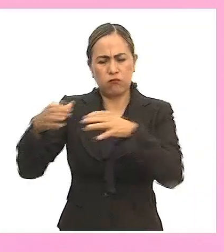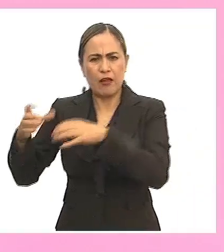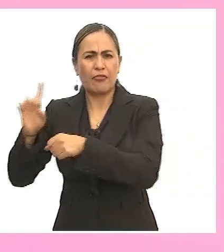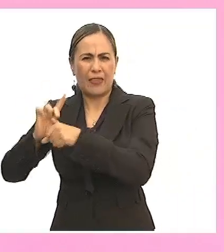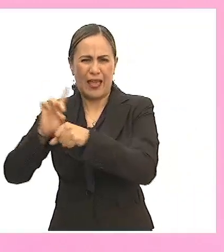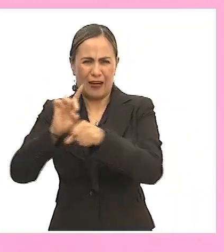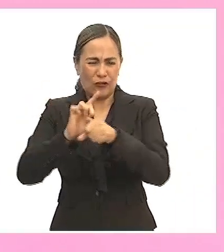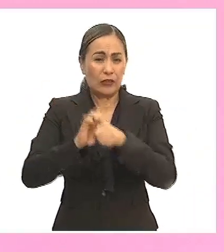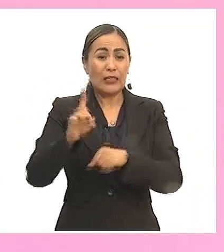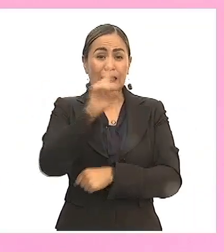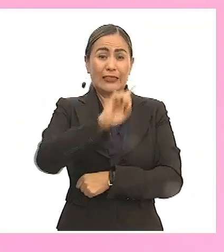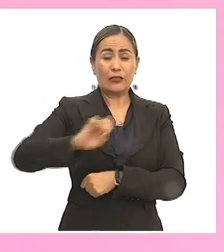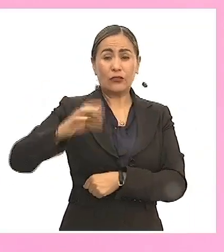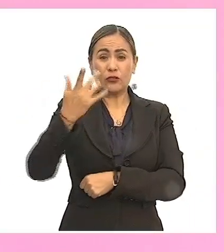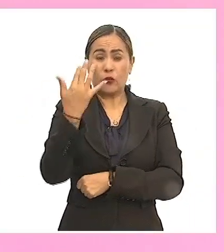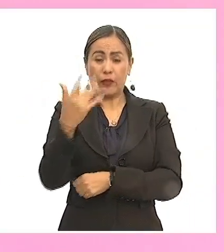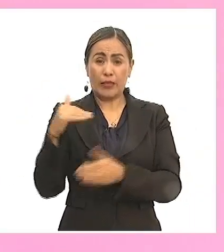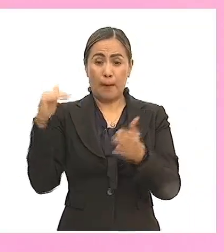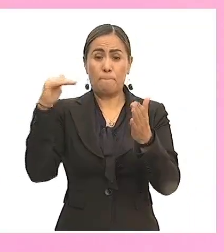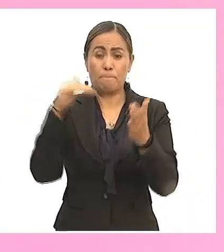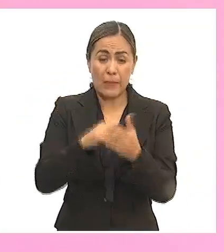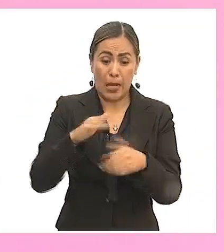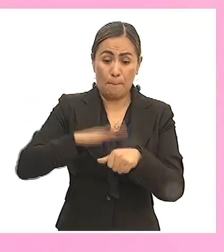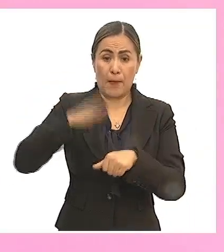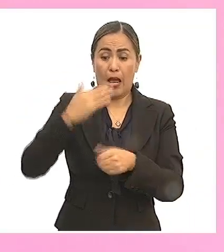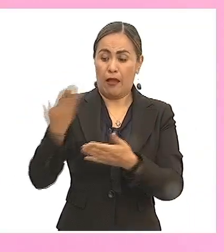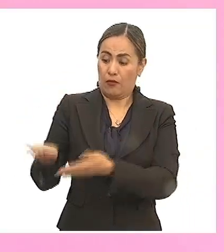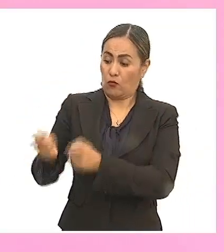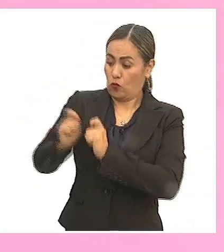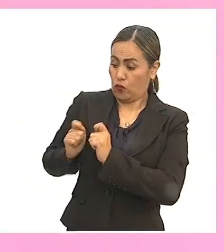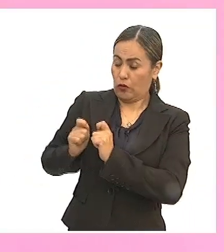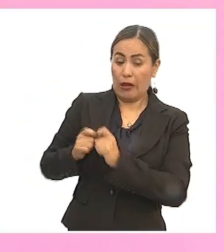150.000 más que cuando llegamos al gobierno.